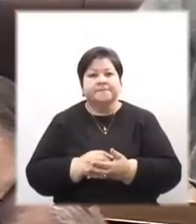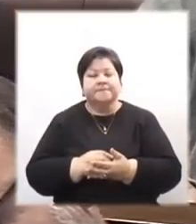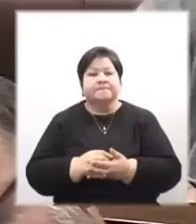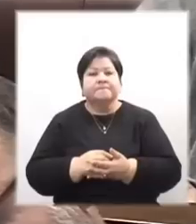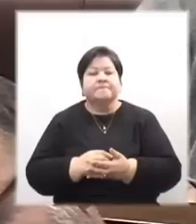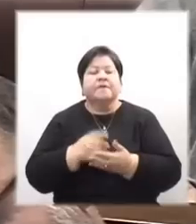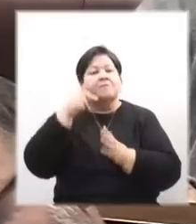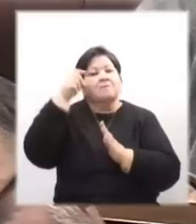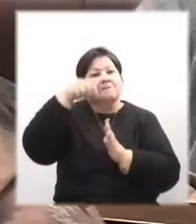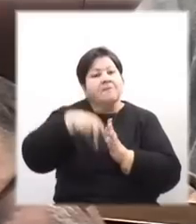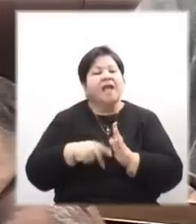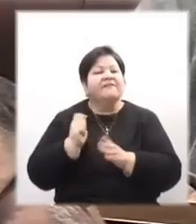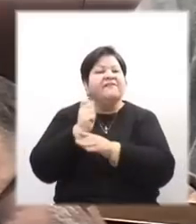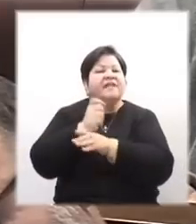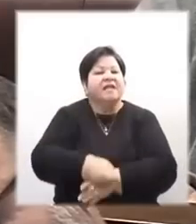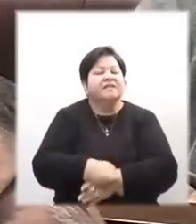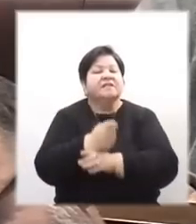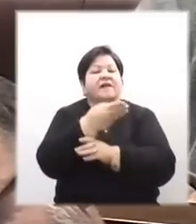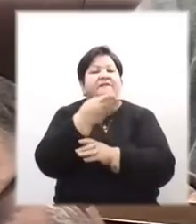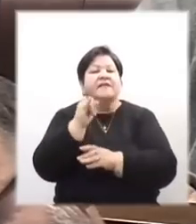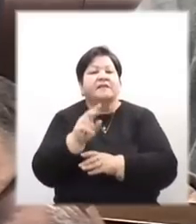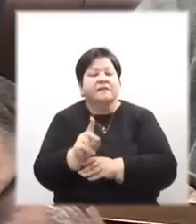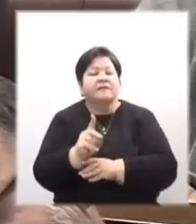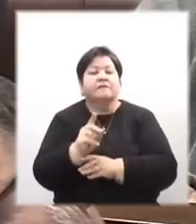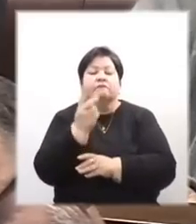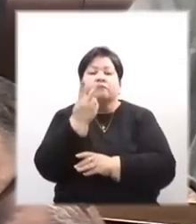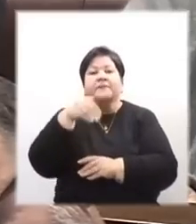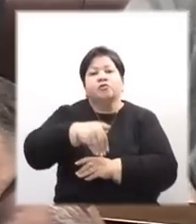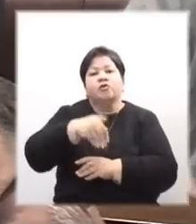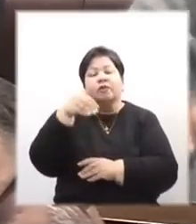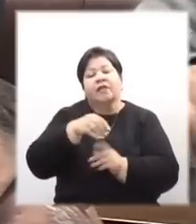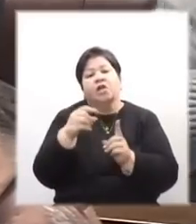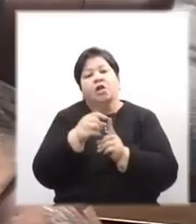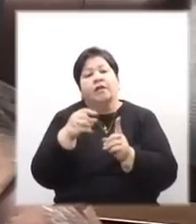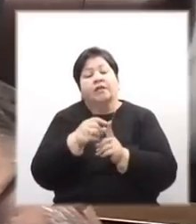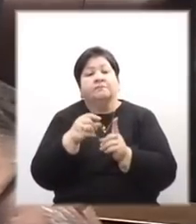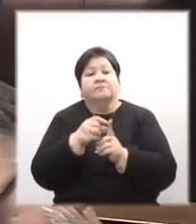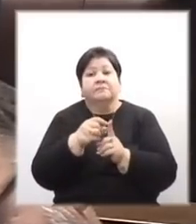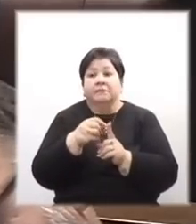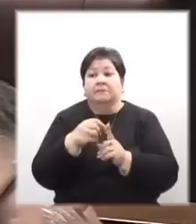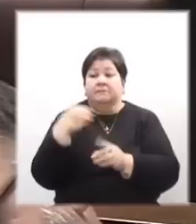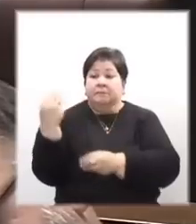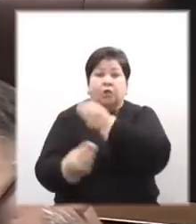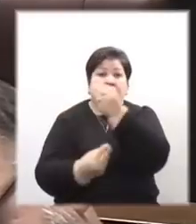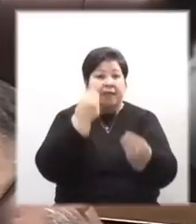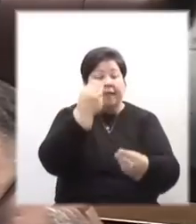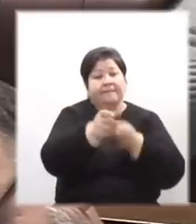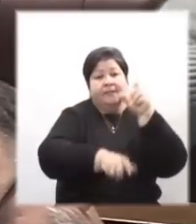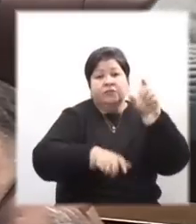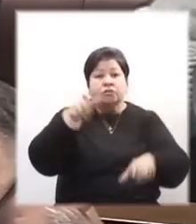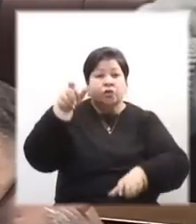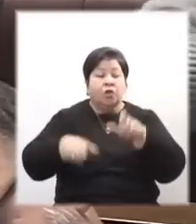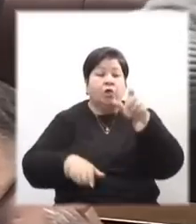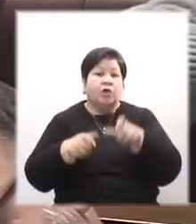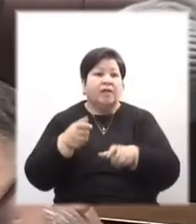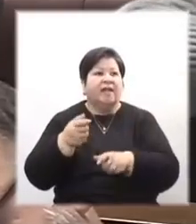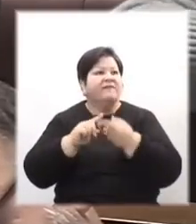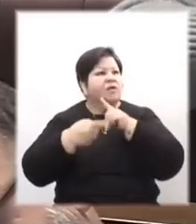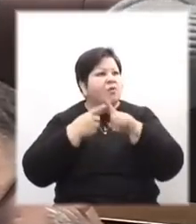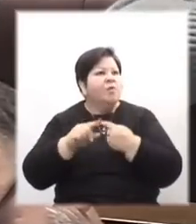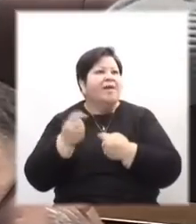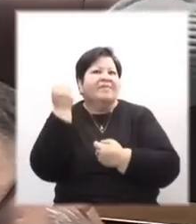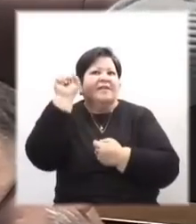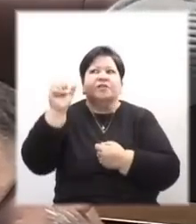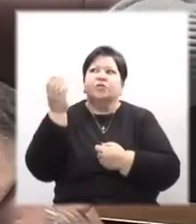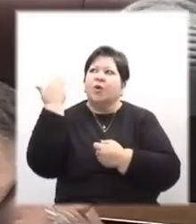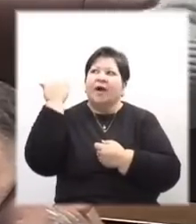un plan que lo va a financiar el BID y que cuesta $2 millones. El plan consiste en poner gente que haya tenido vinculación con el delito, reclutarla